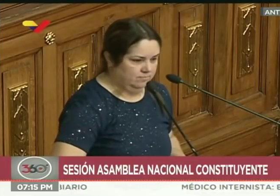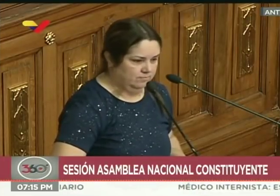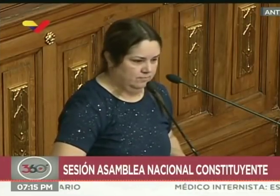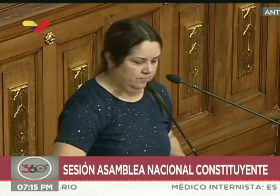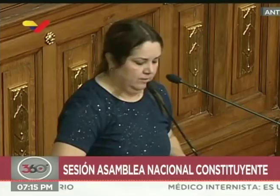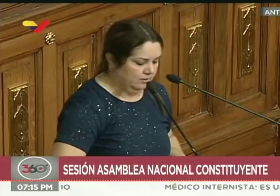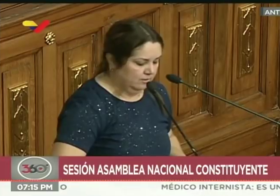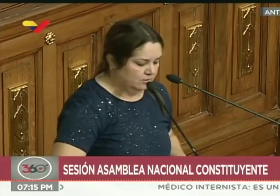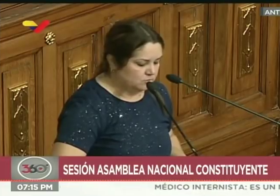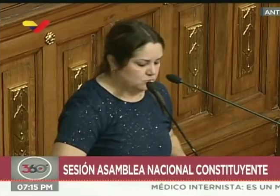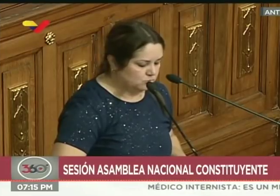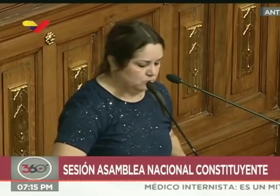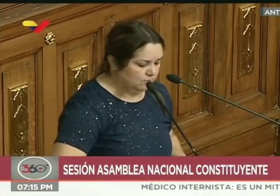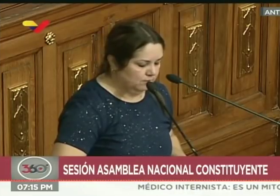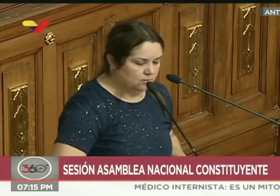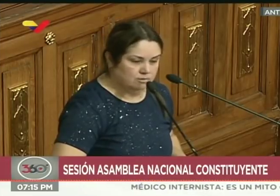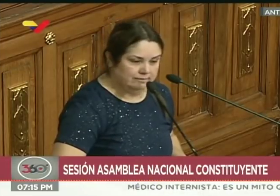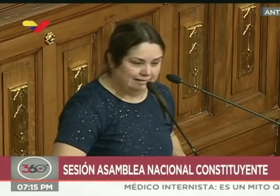Duarte,